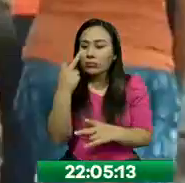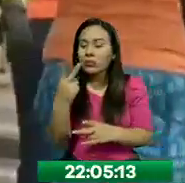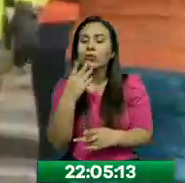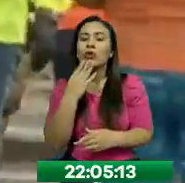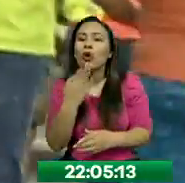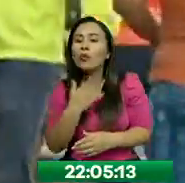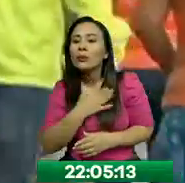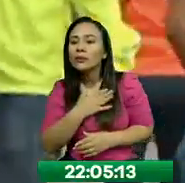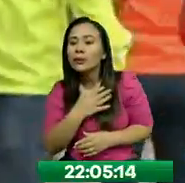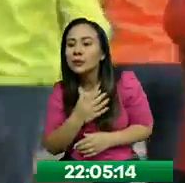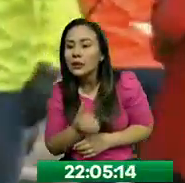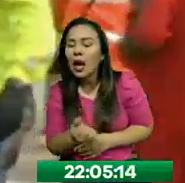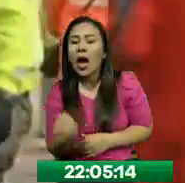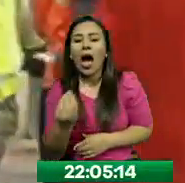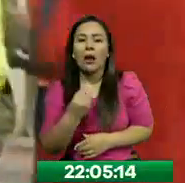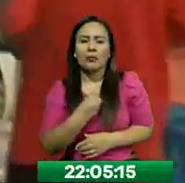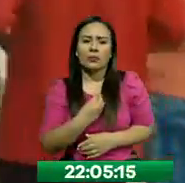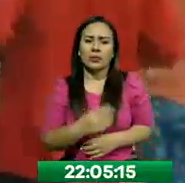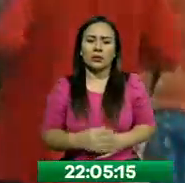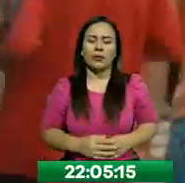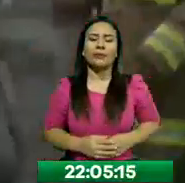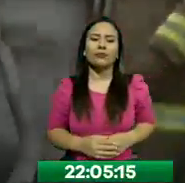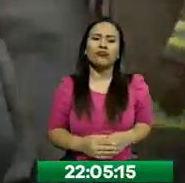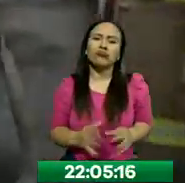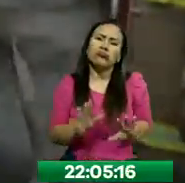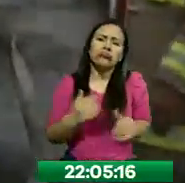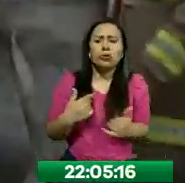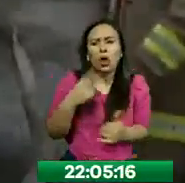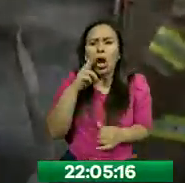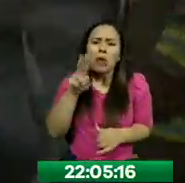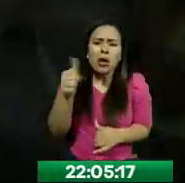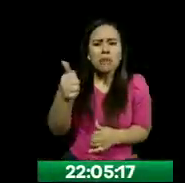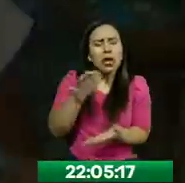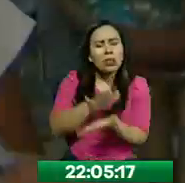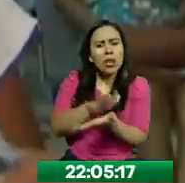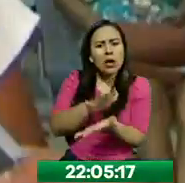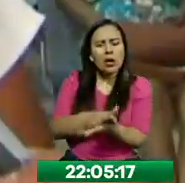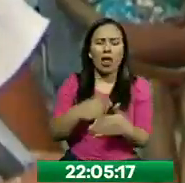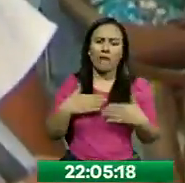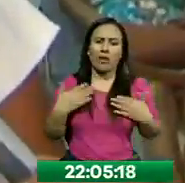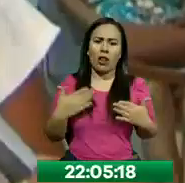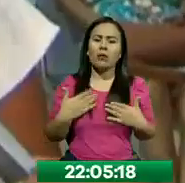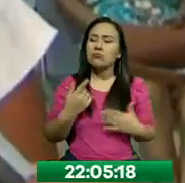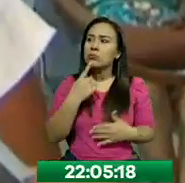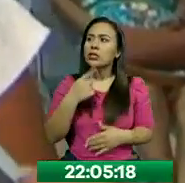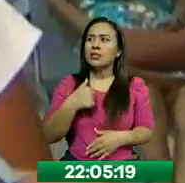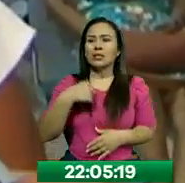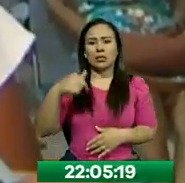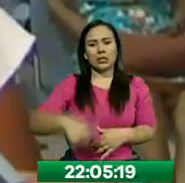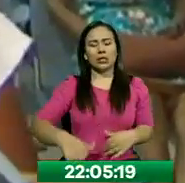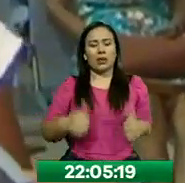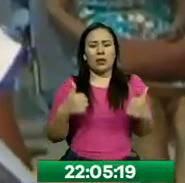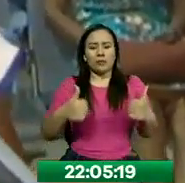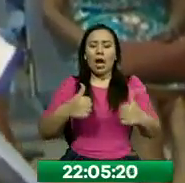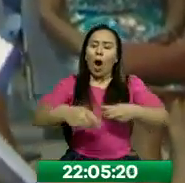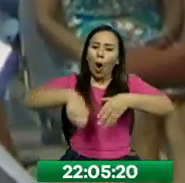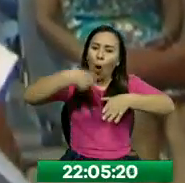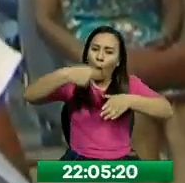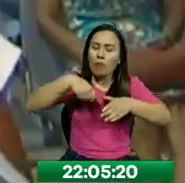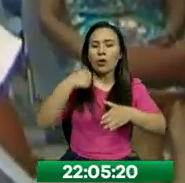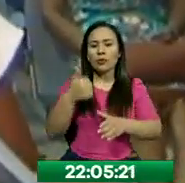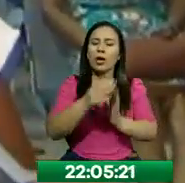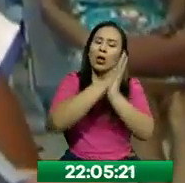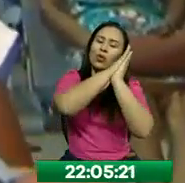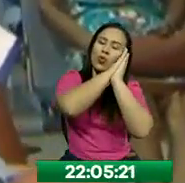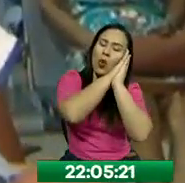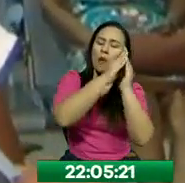y asegura que los resultados la mantenían muy contenta ya mí me dice aquí me siento bien como bien y